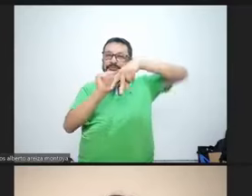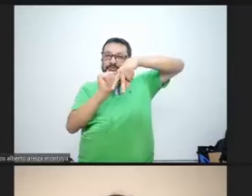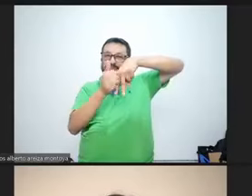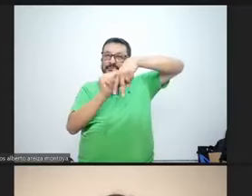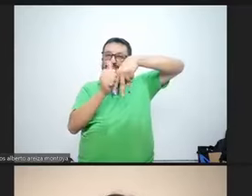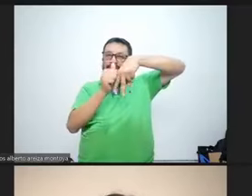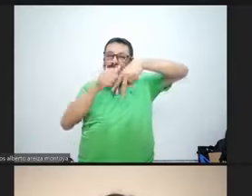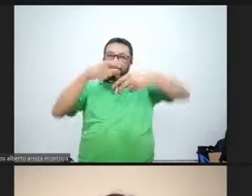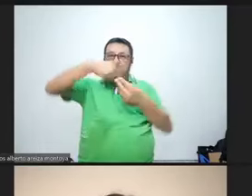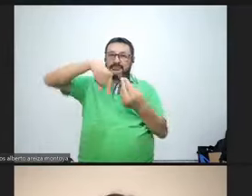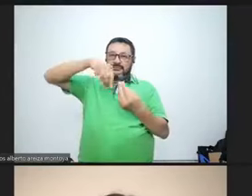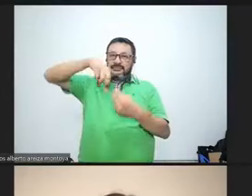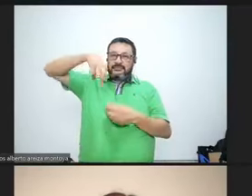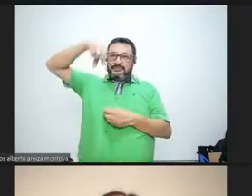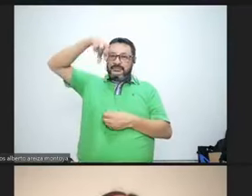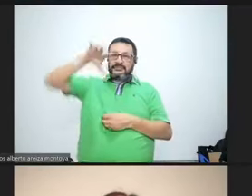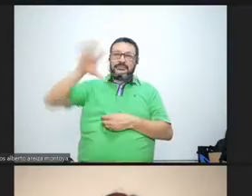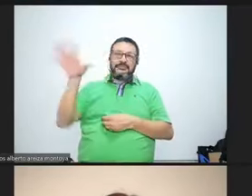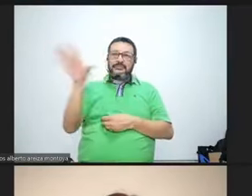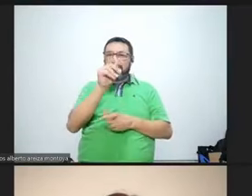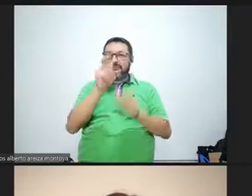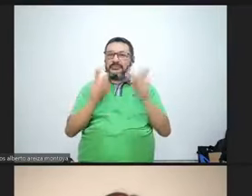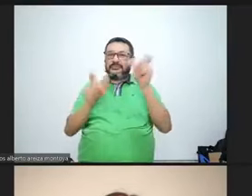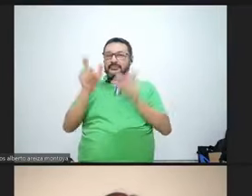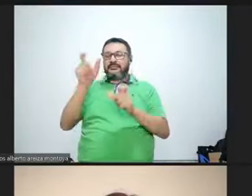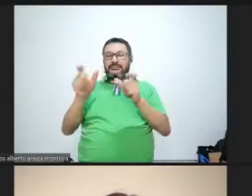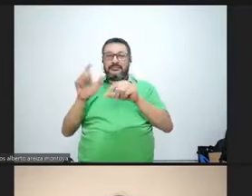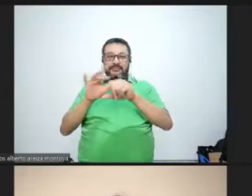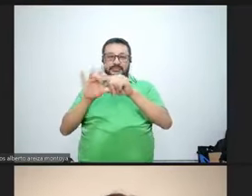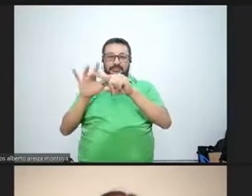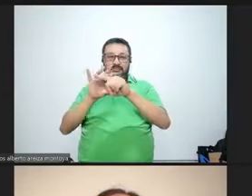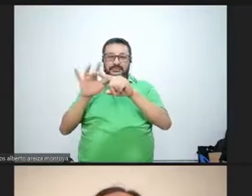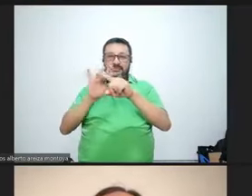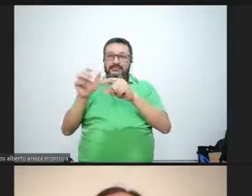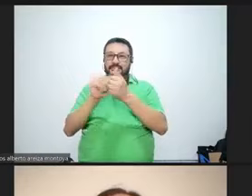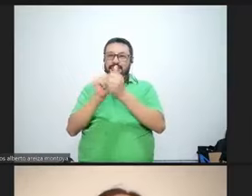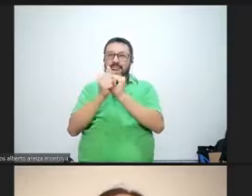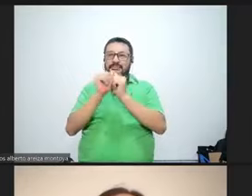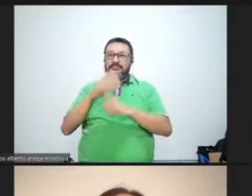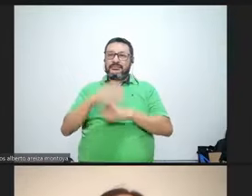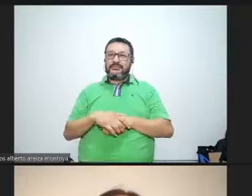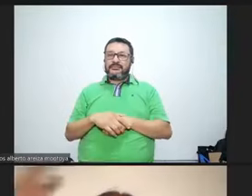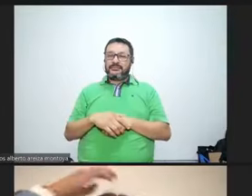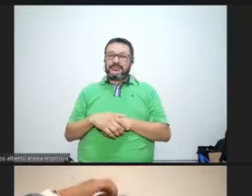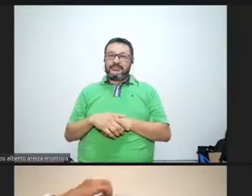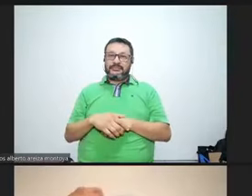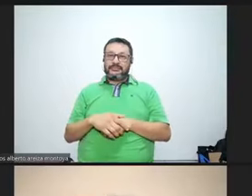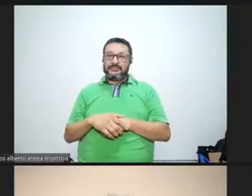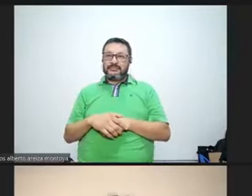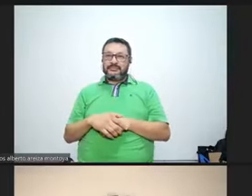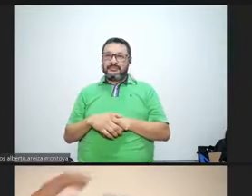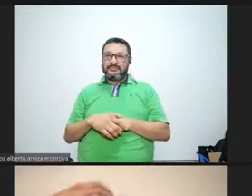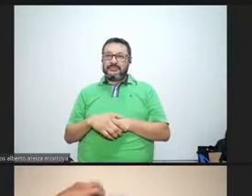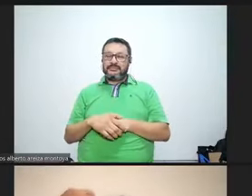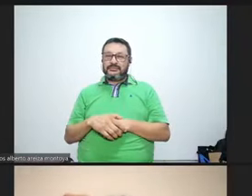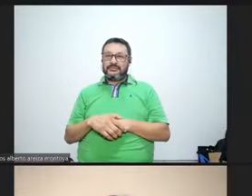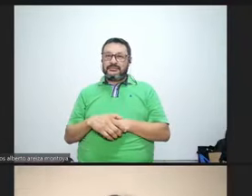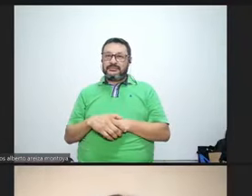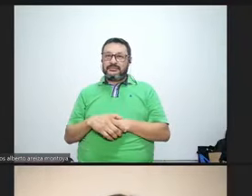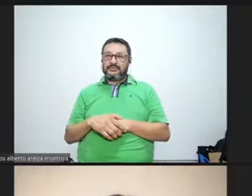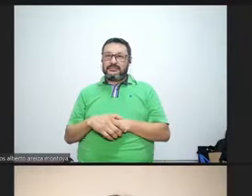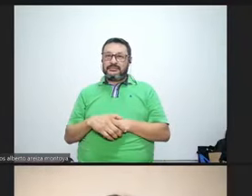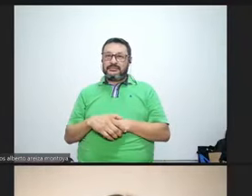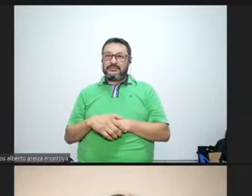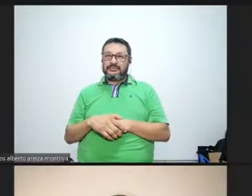juventud que practica deporte, y era estudiar. Y mencionaba el hecho de que practicaran